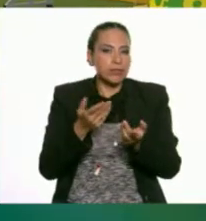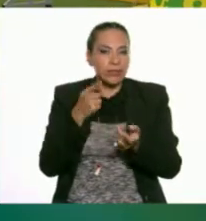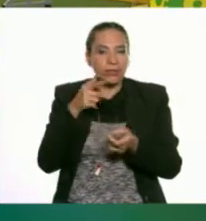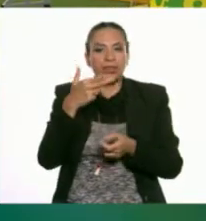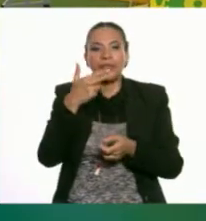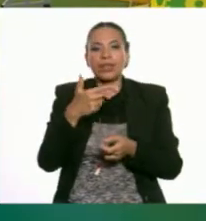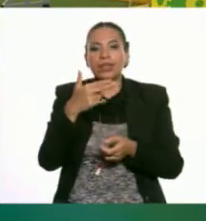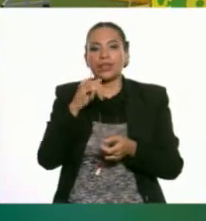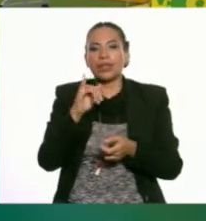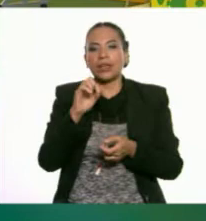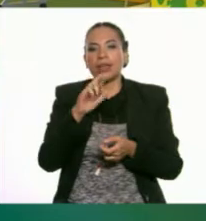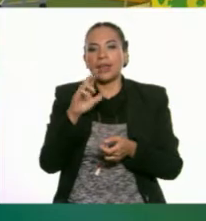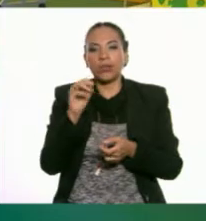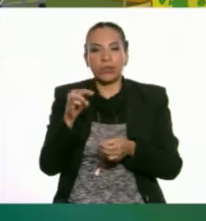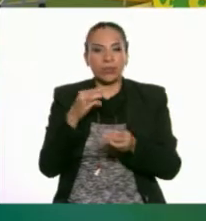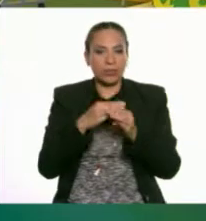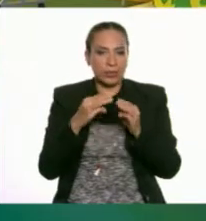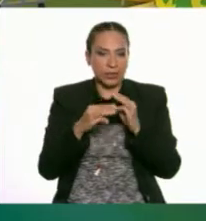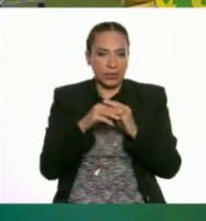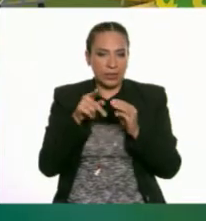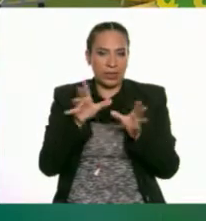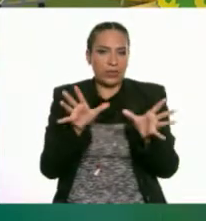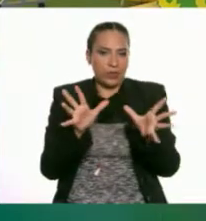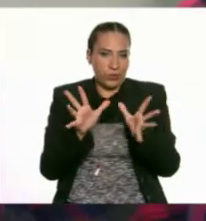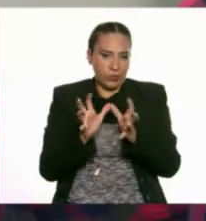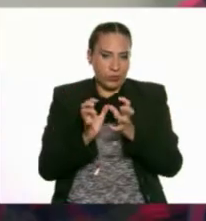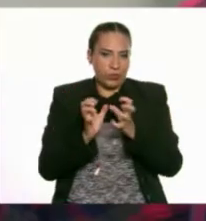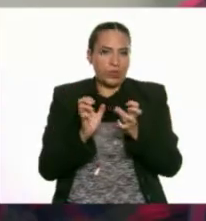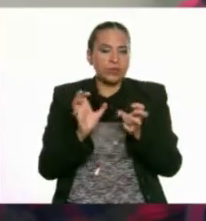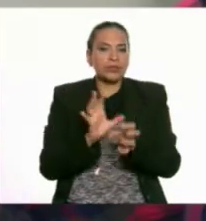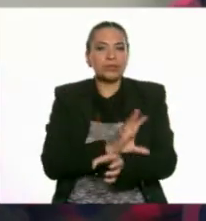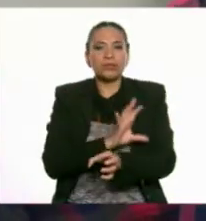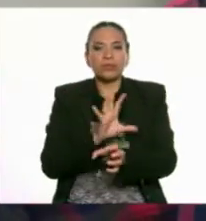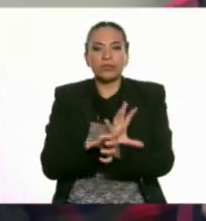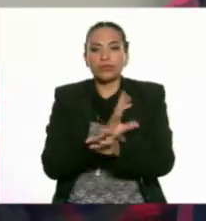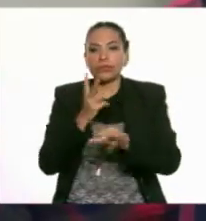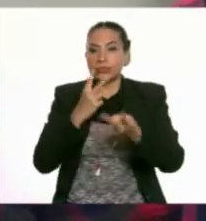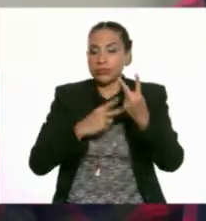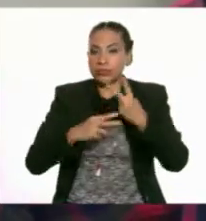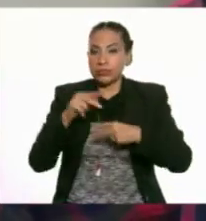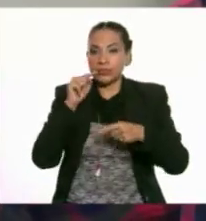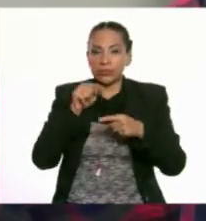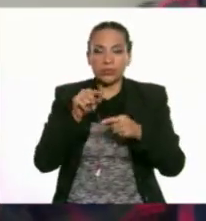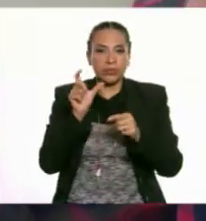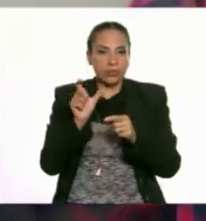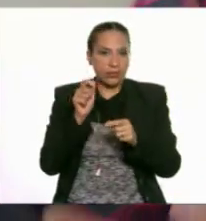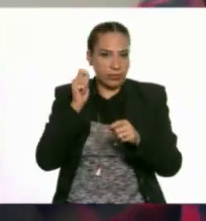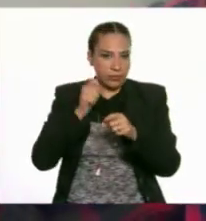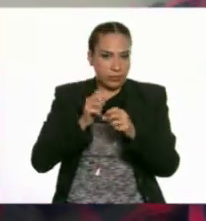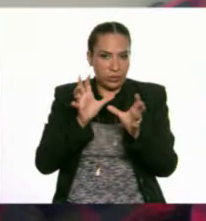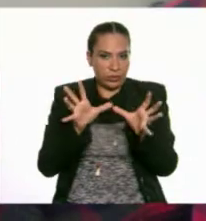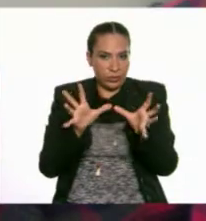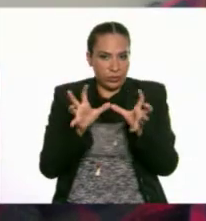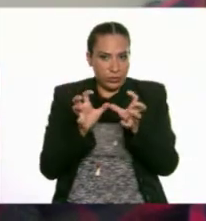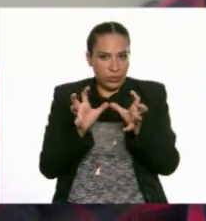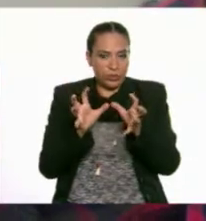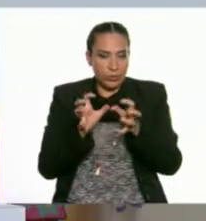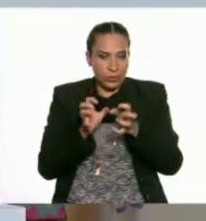de hierro, es de material magnético. Cuando se le da carga, ese clavo se